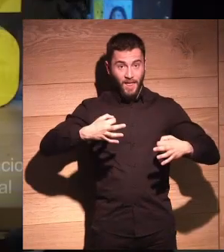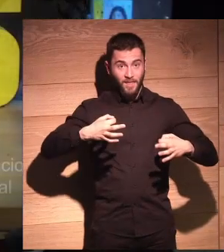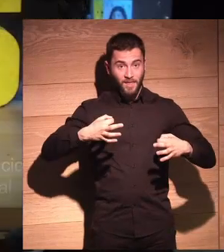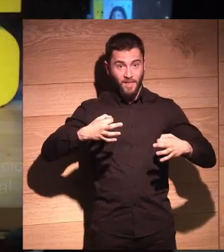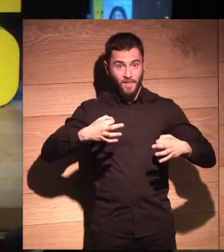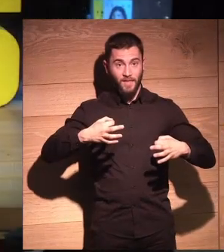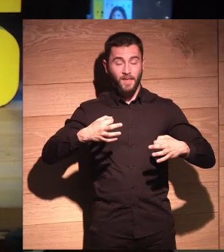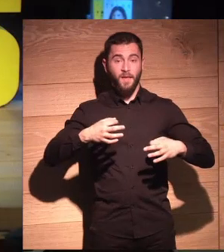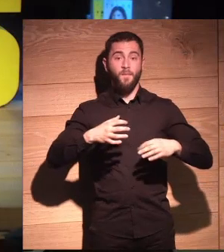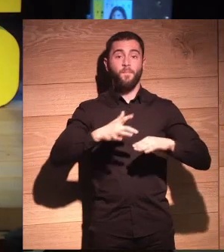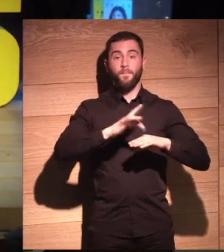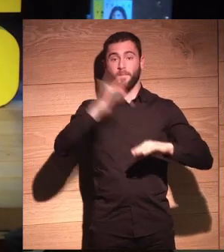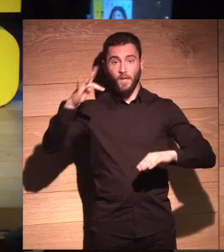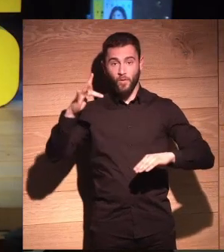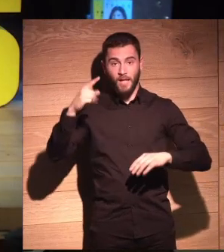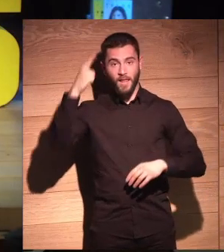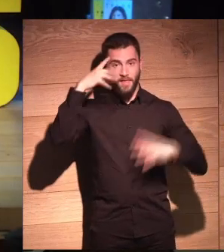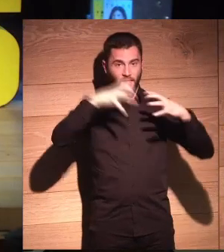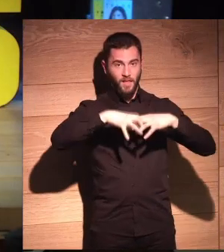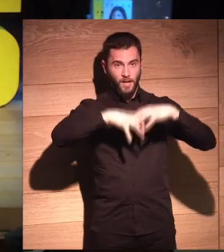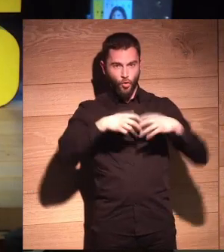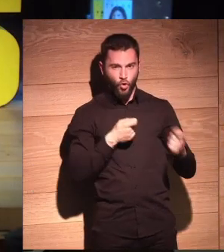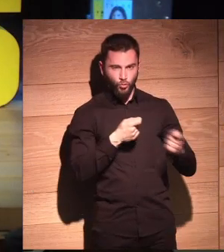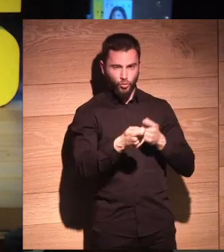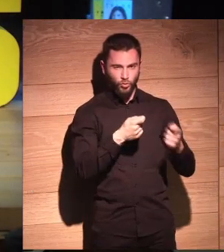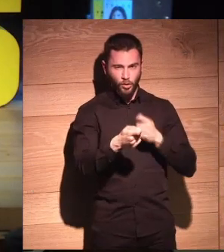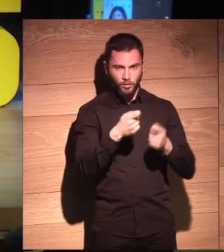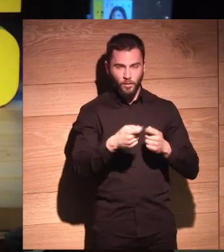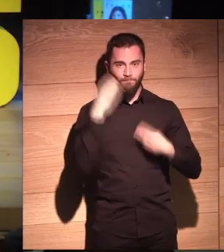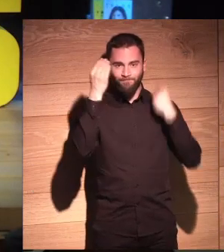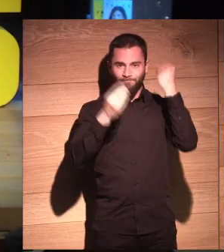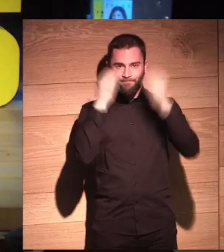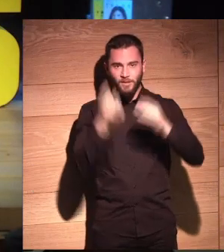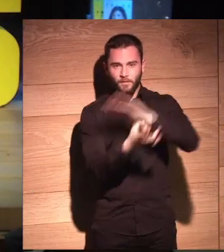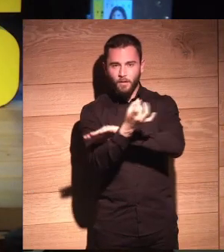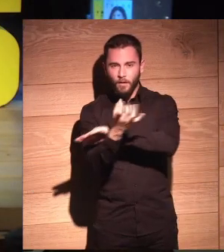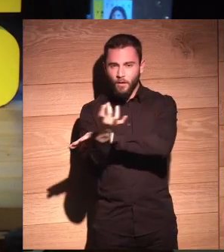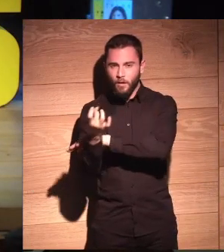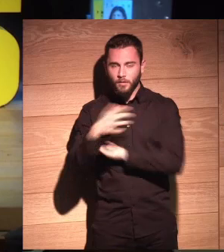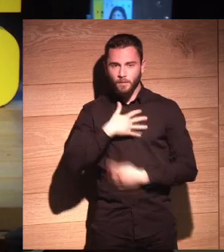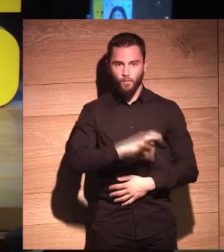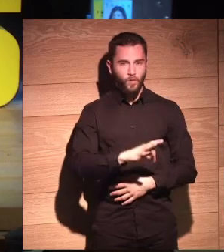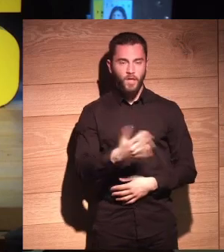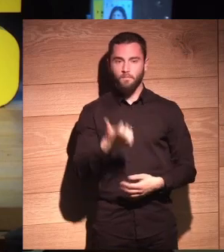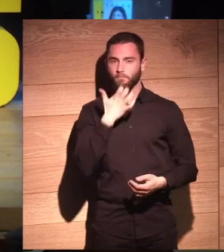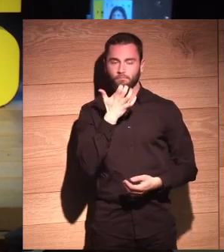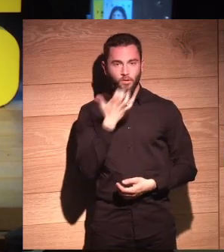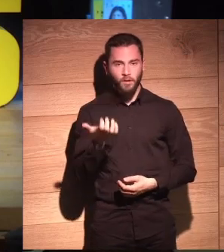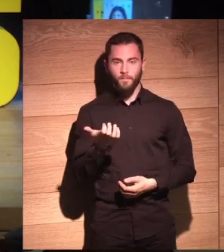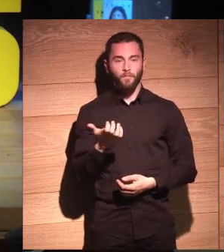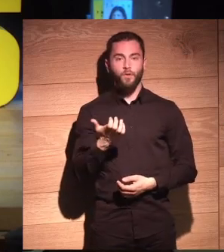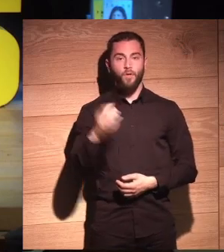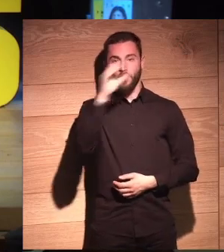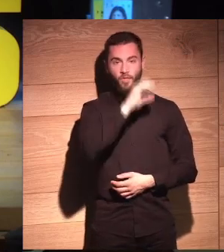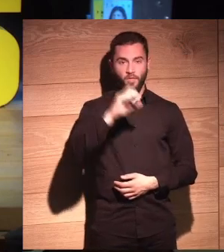cerebro, y a todas las cuestiones que puede plantear en muchos aspectos, que van desde